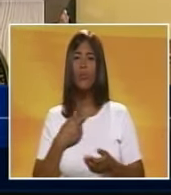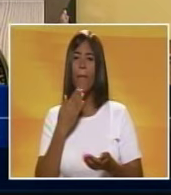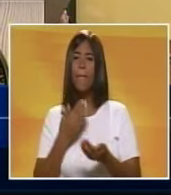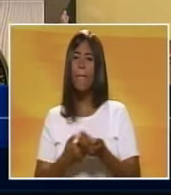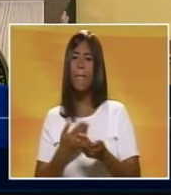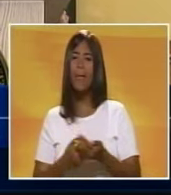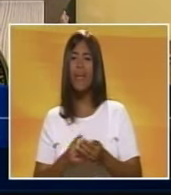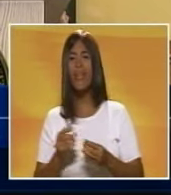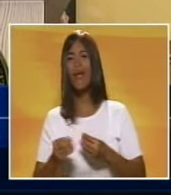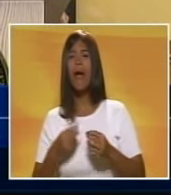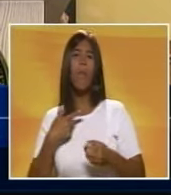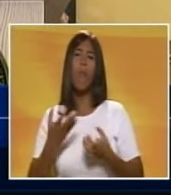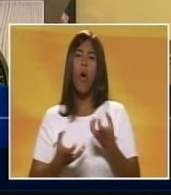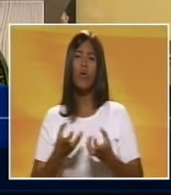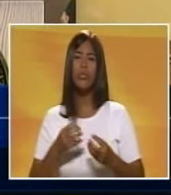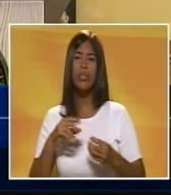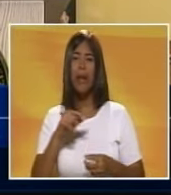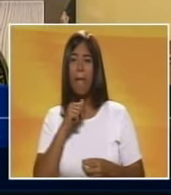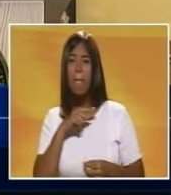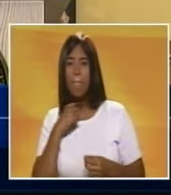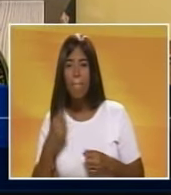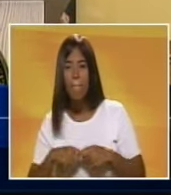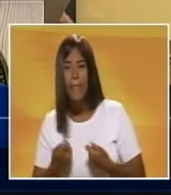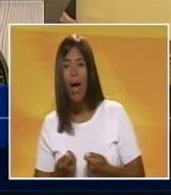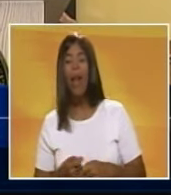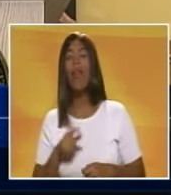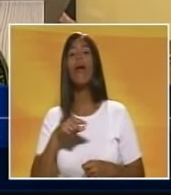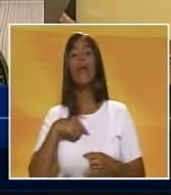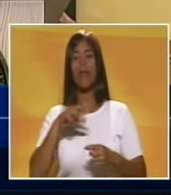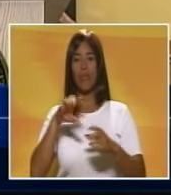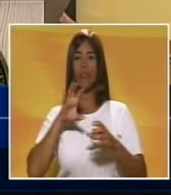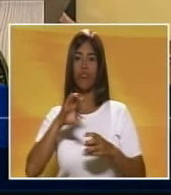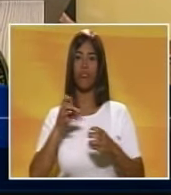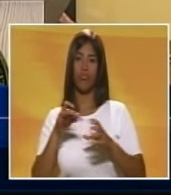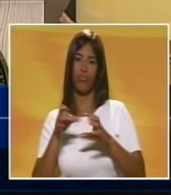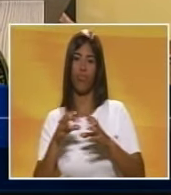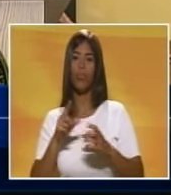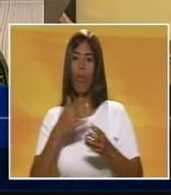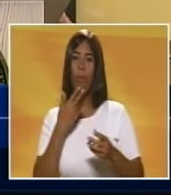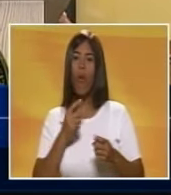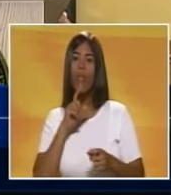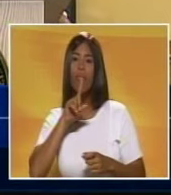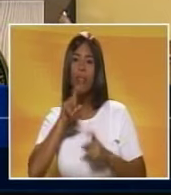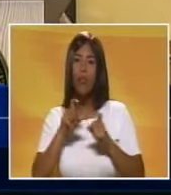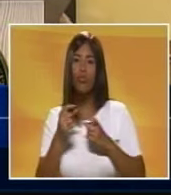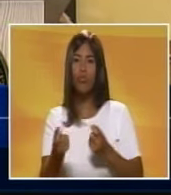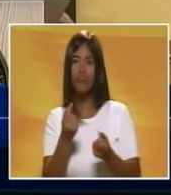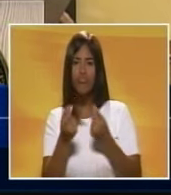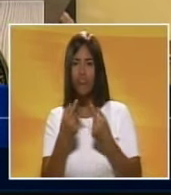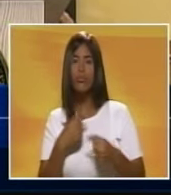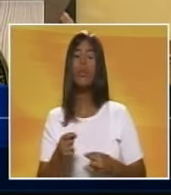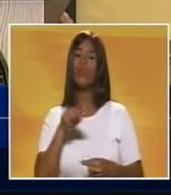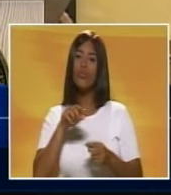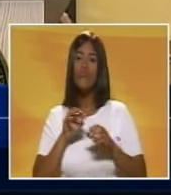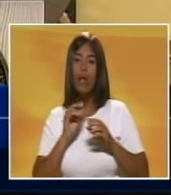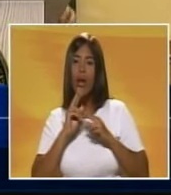equipos electrodomésticos con el programa Mi Casa Bien Equipada. Reiteró que han avanzado en la recuperación del sistema eléctrico.